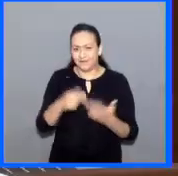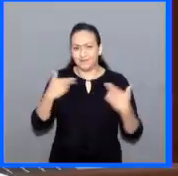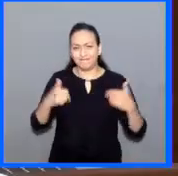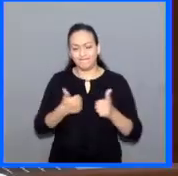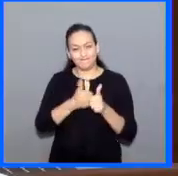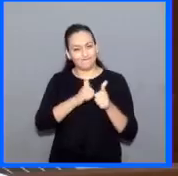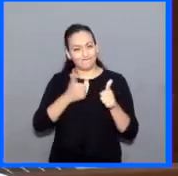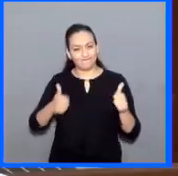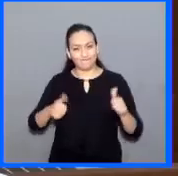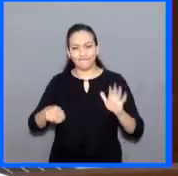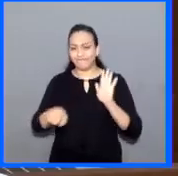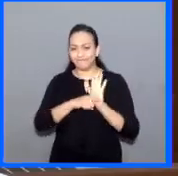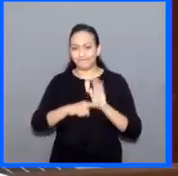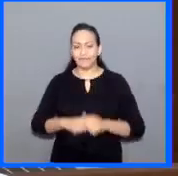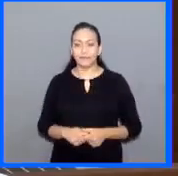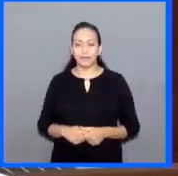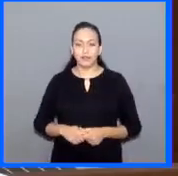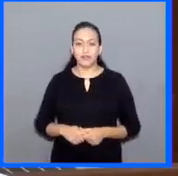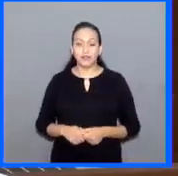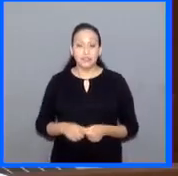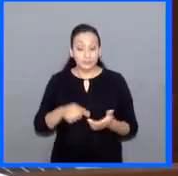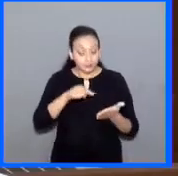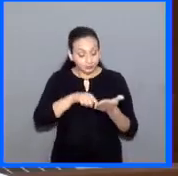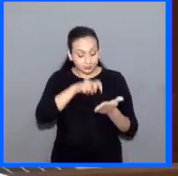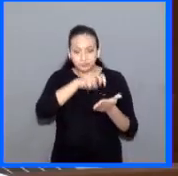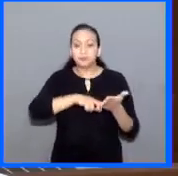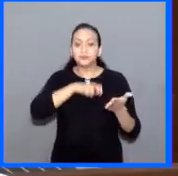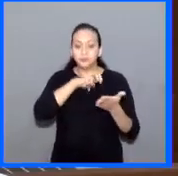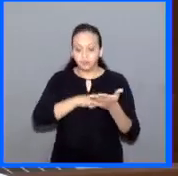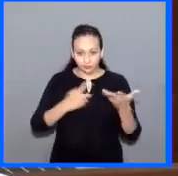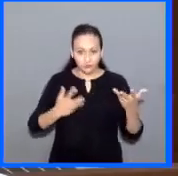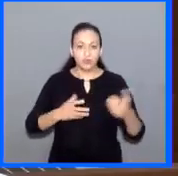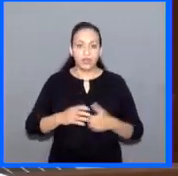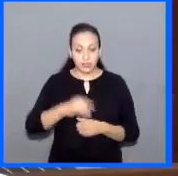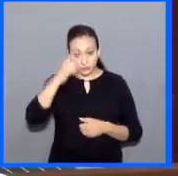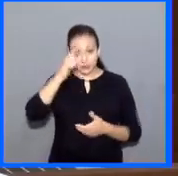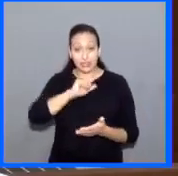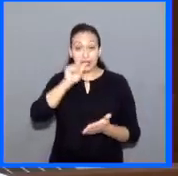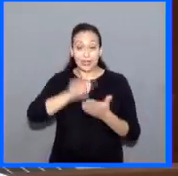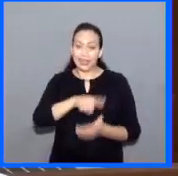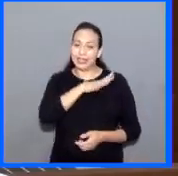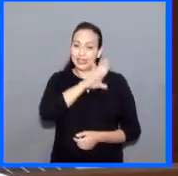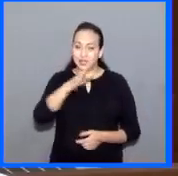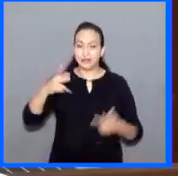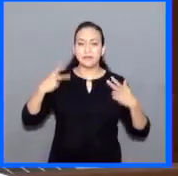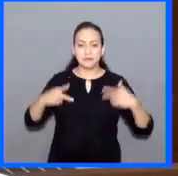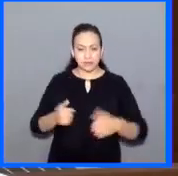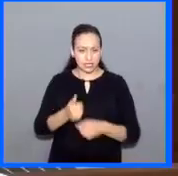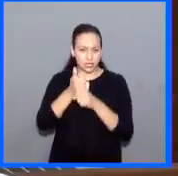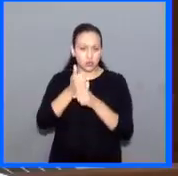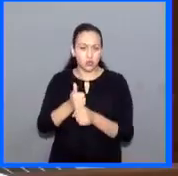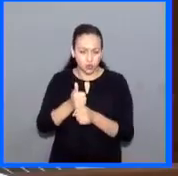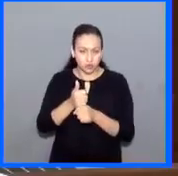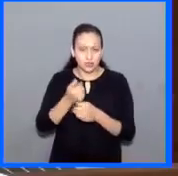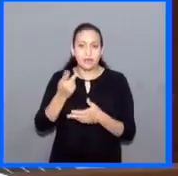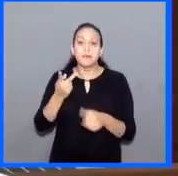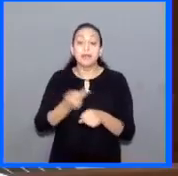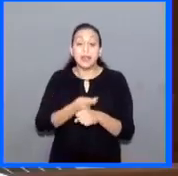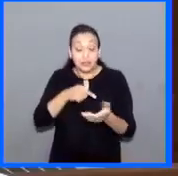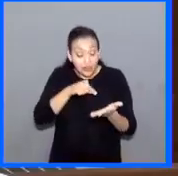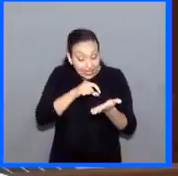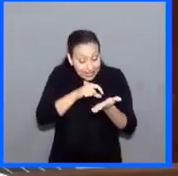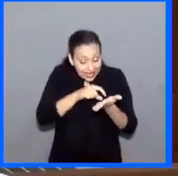La modificación combatida a la Ley General de Víctimas suprimió ese